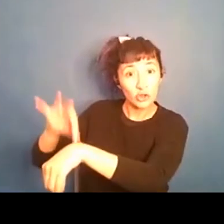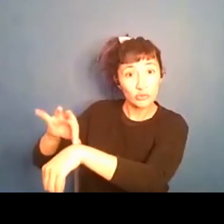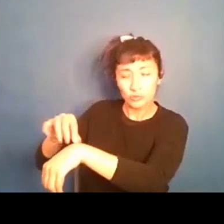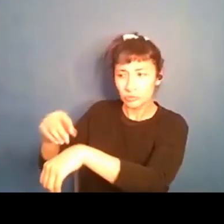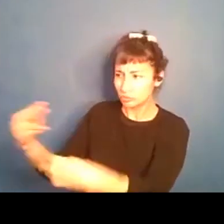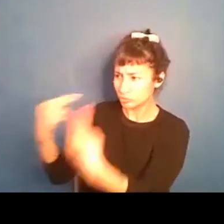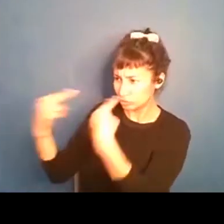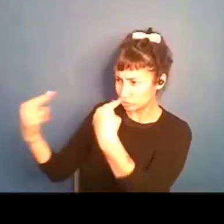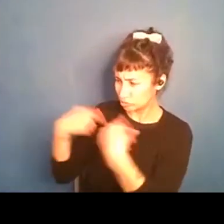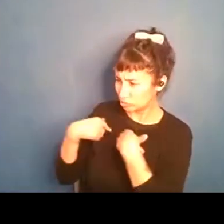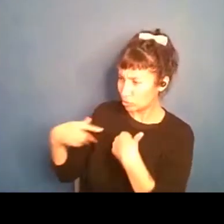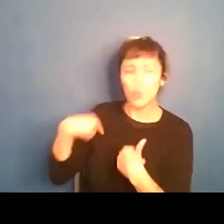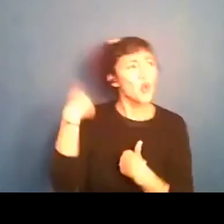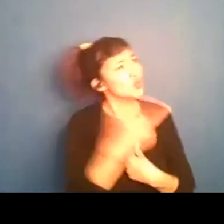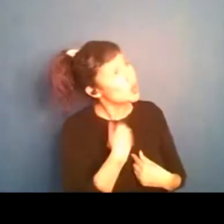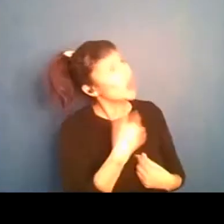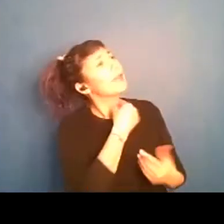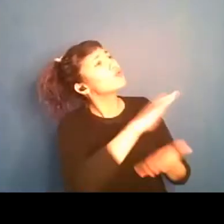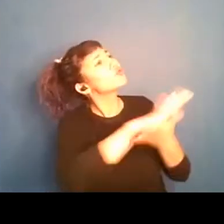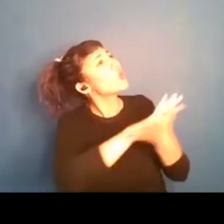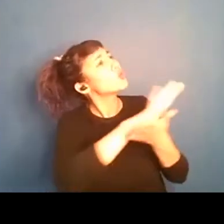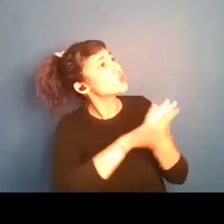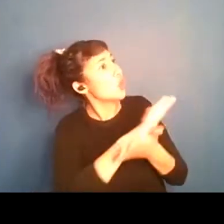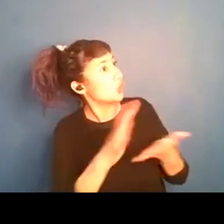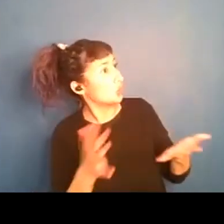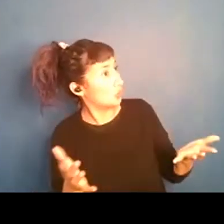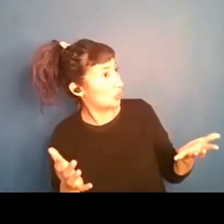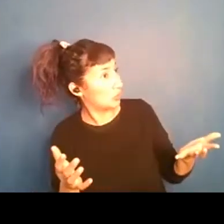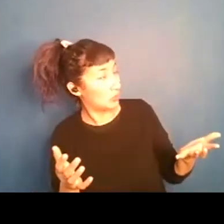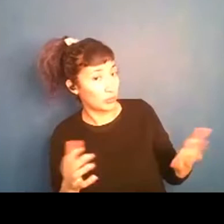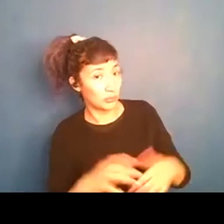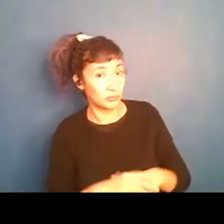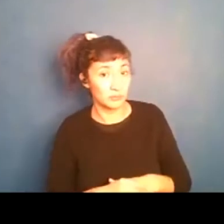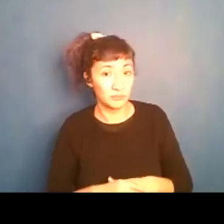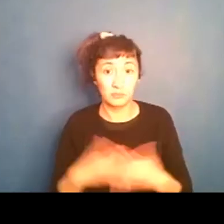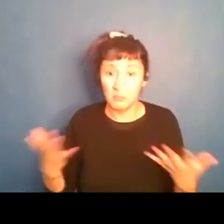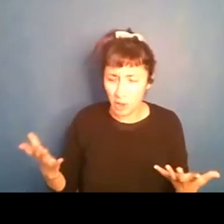solución. Bien, pero te hago una pregunta.